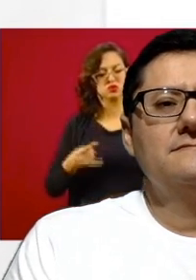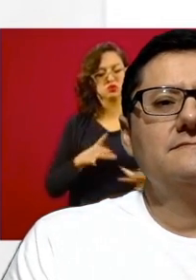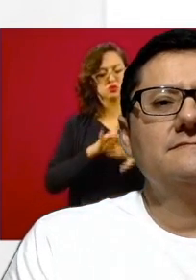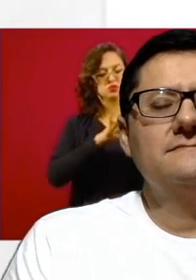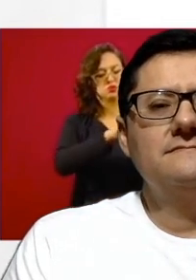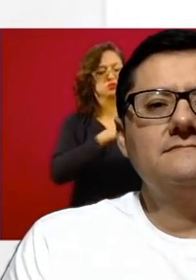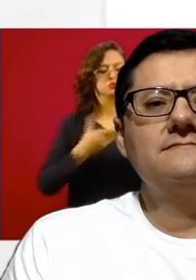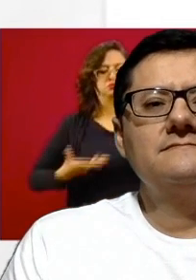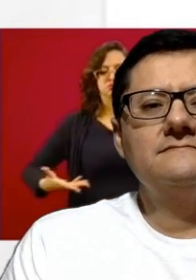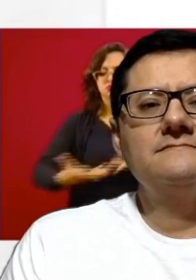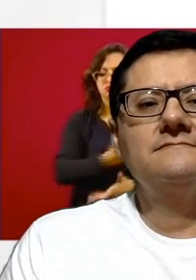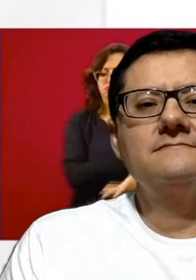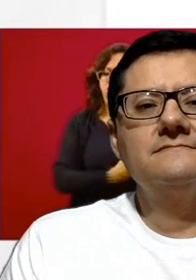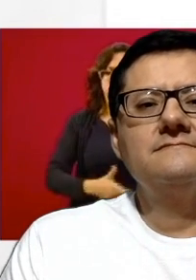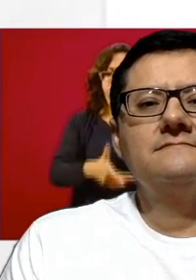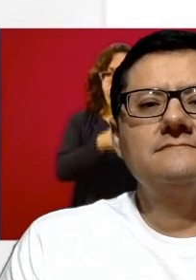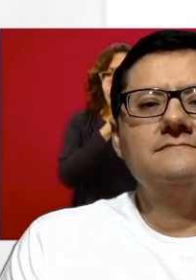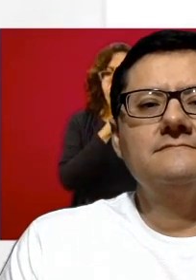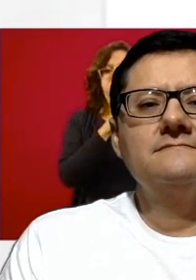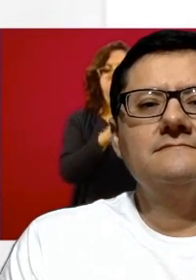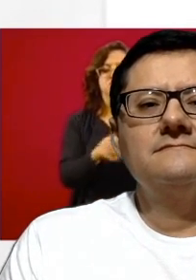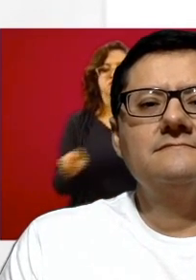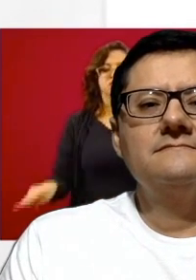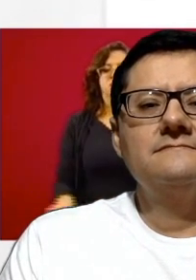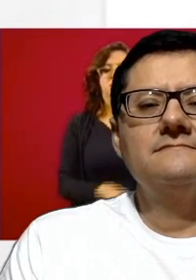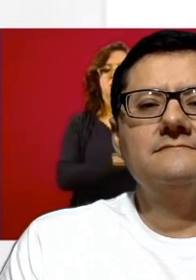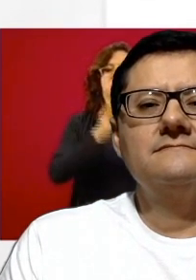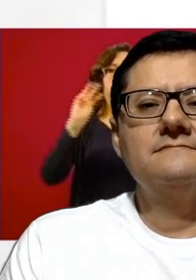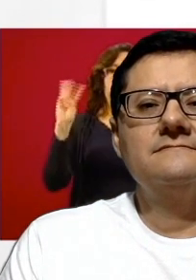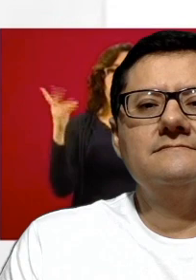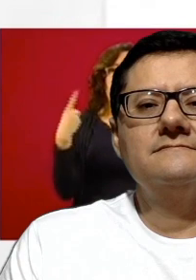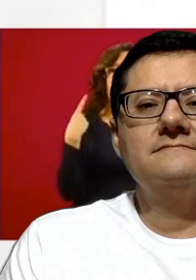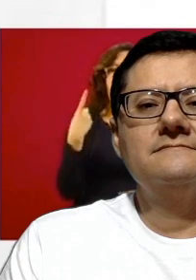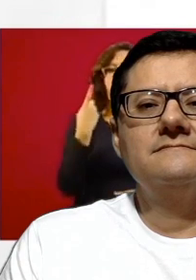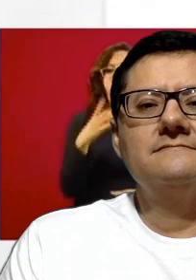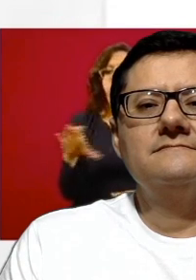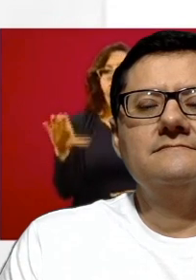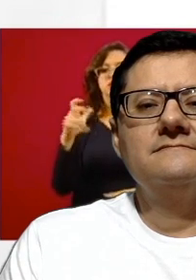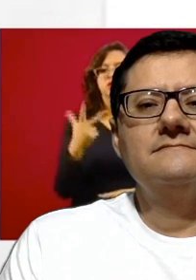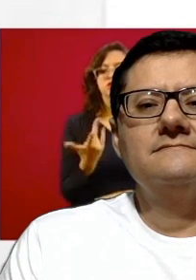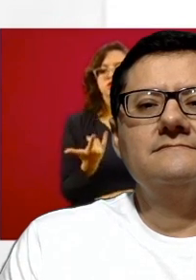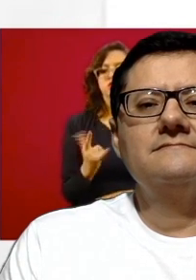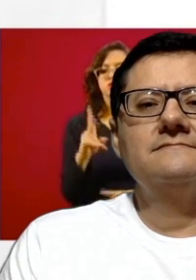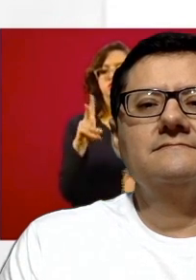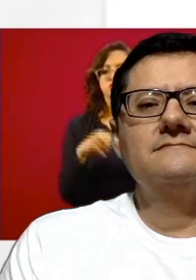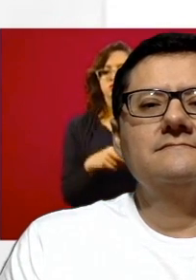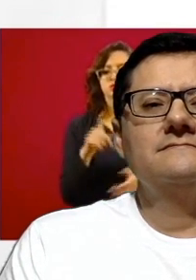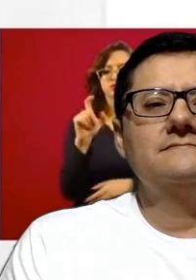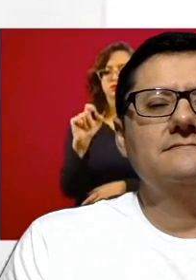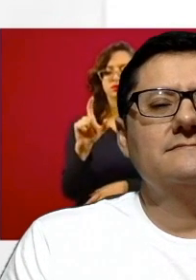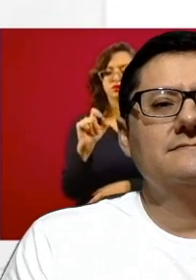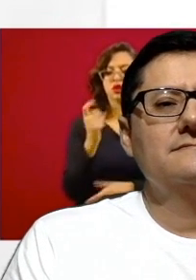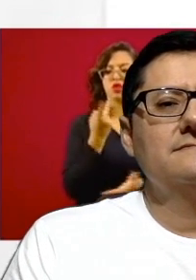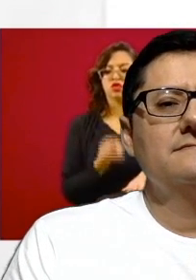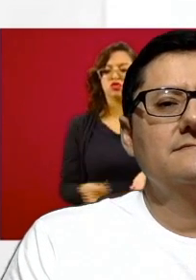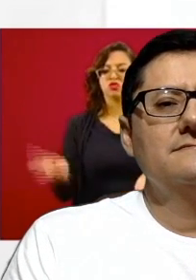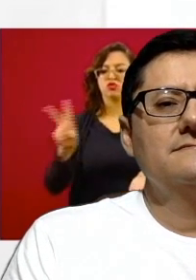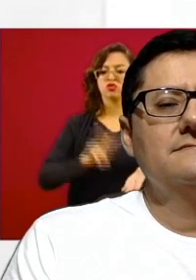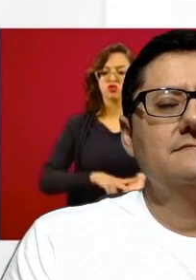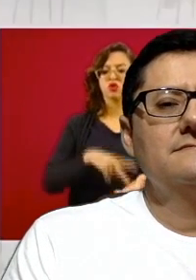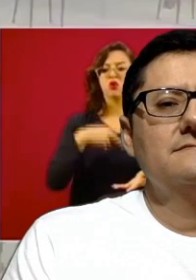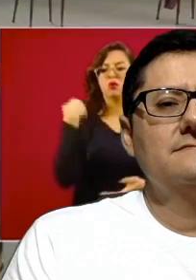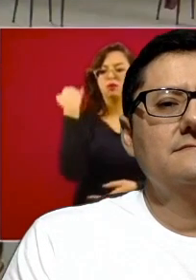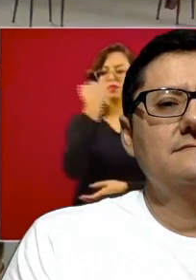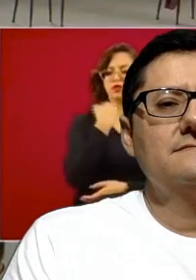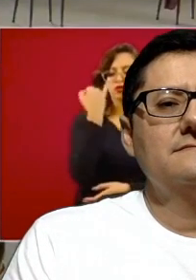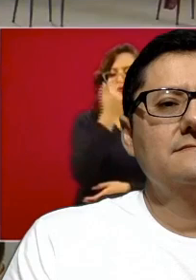cooperación compartida. Firmado en Washington, D.C., el 8 de julio de 2020, por duplicado en los idiomas español